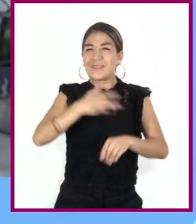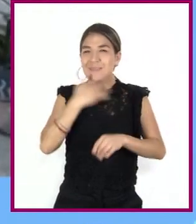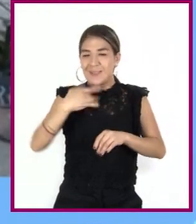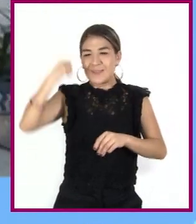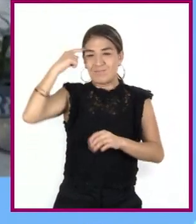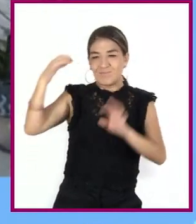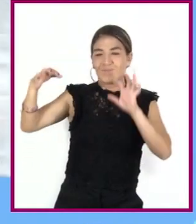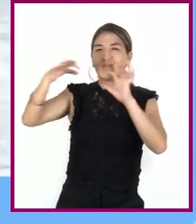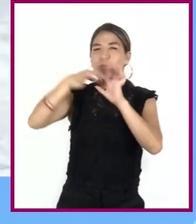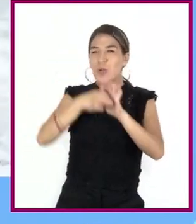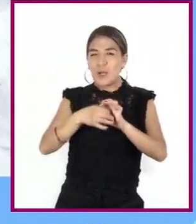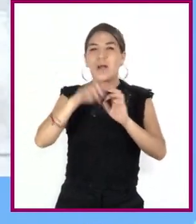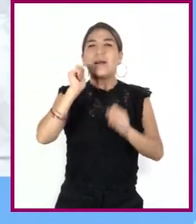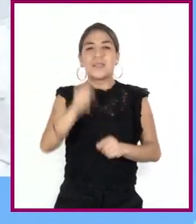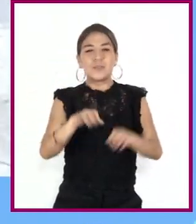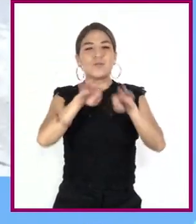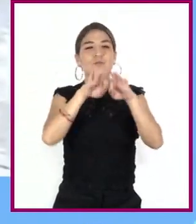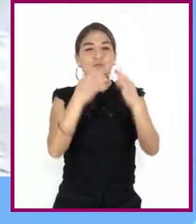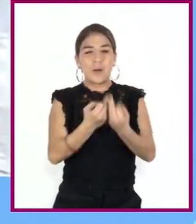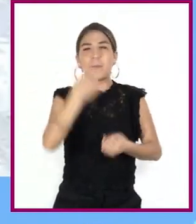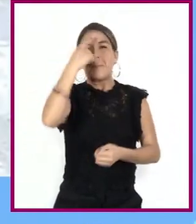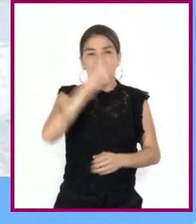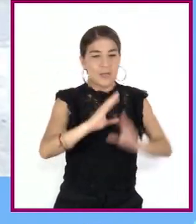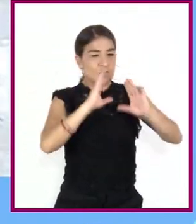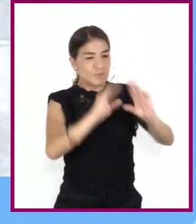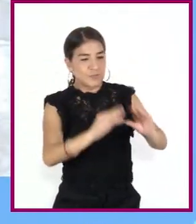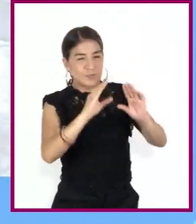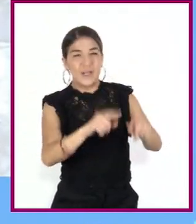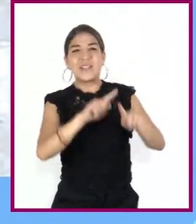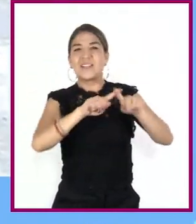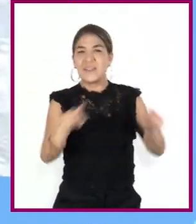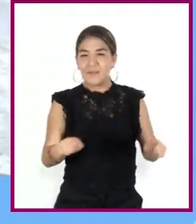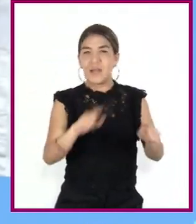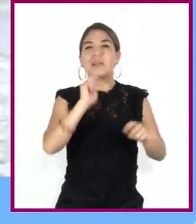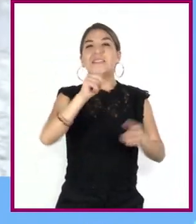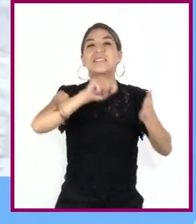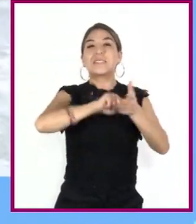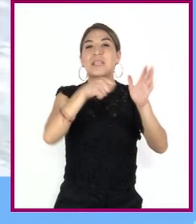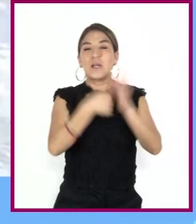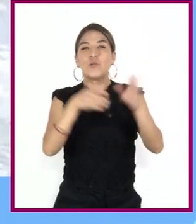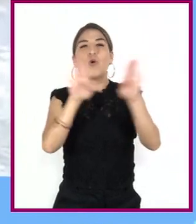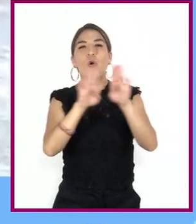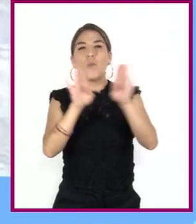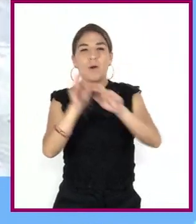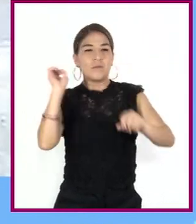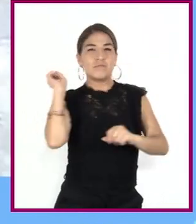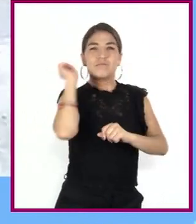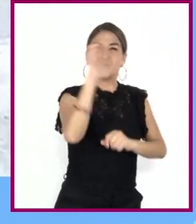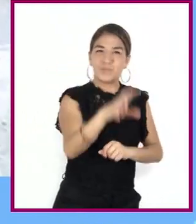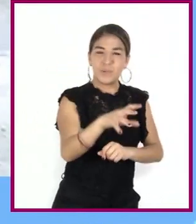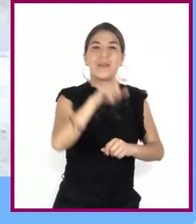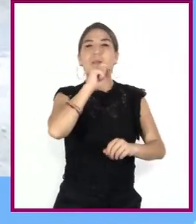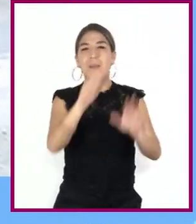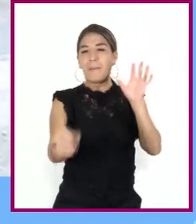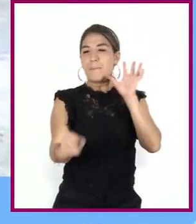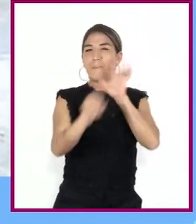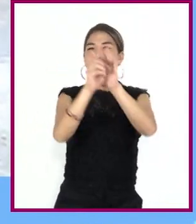Utilizaremos diferentes estilos para la enseñanza, técnica de lanzamiento y el